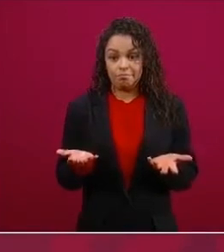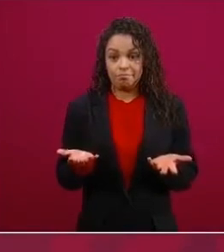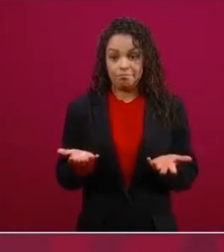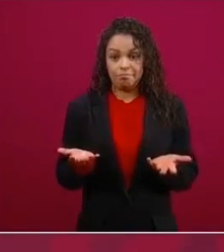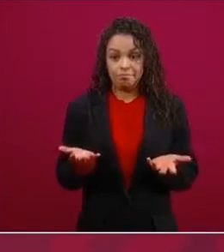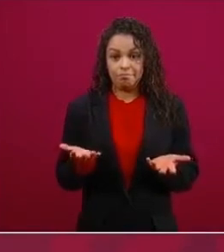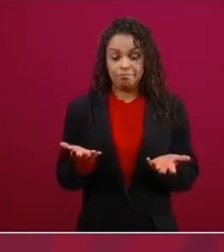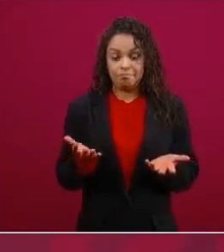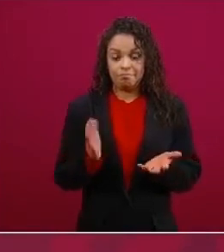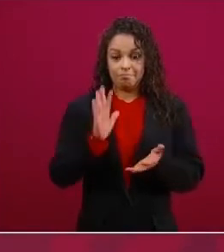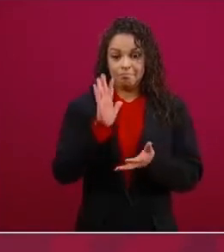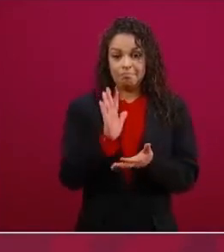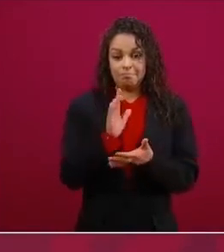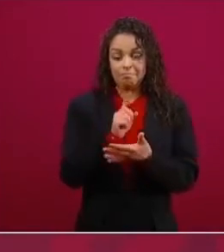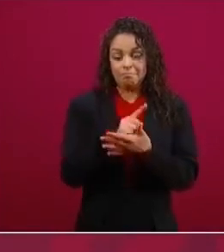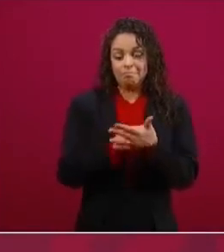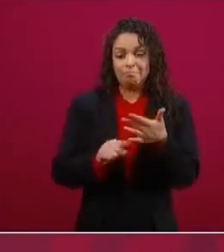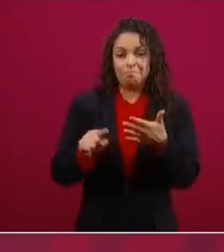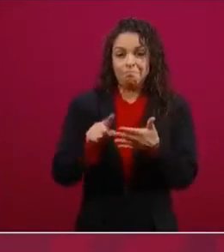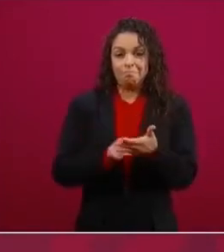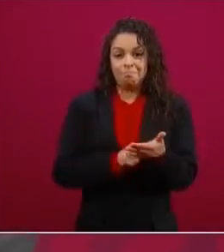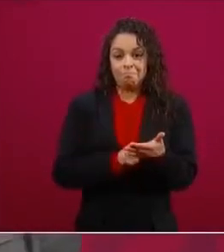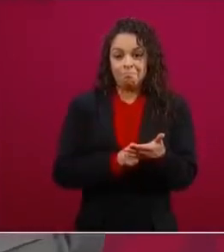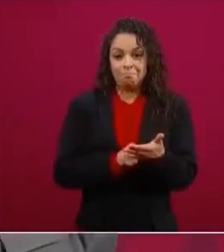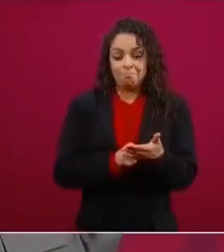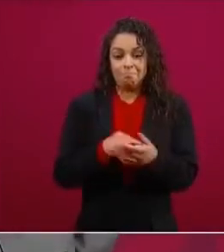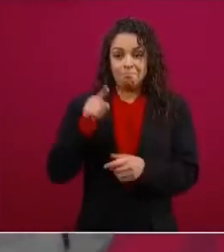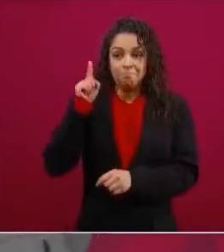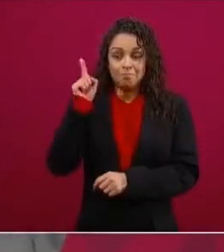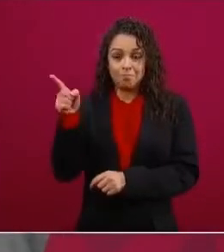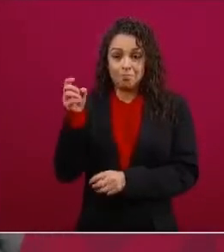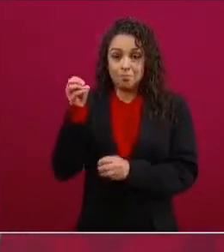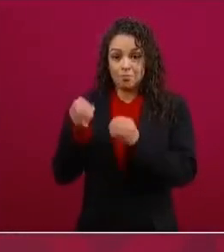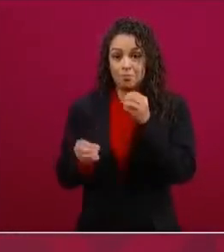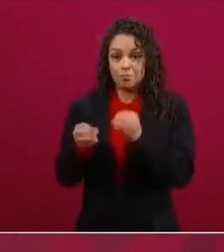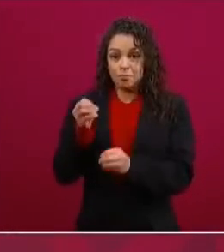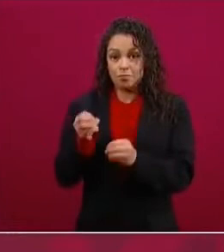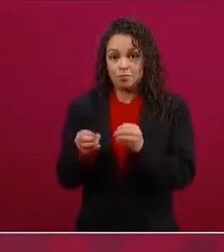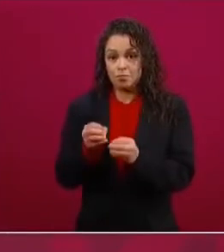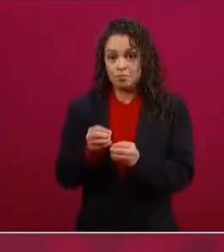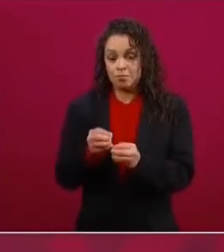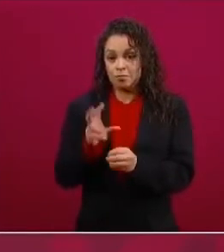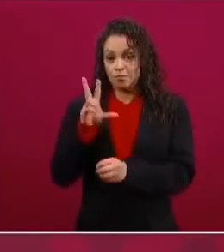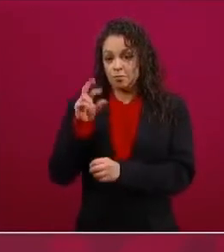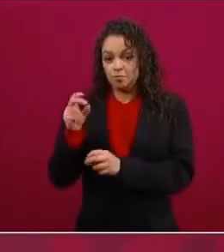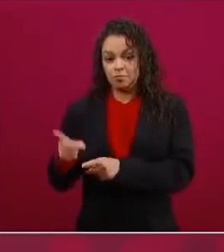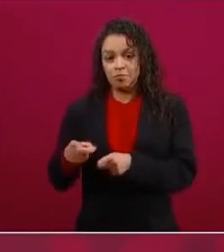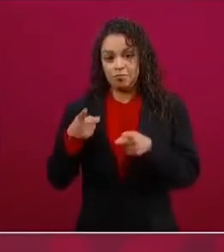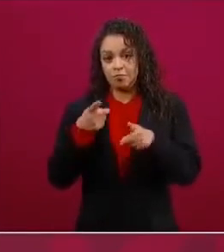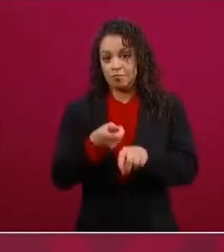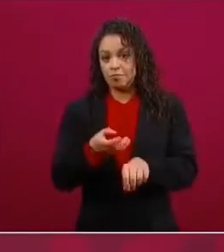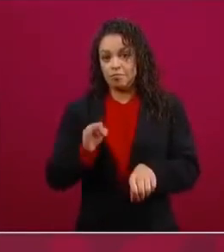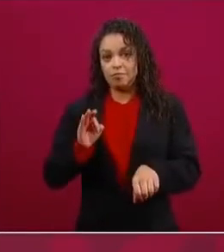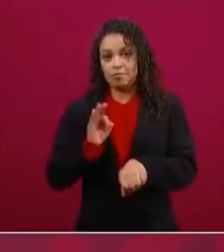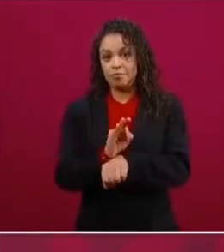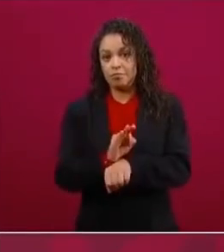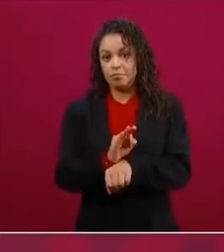y el juez que le negó el amparo o la libertad